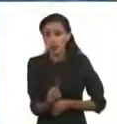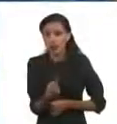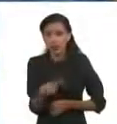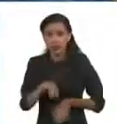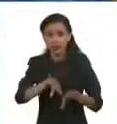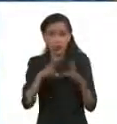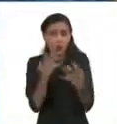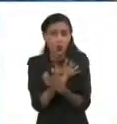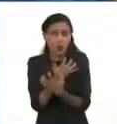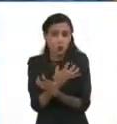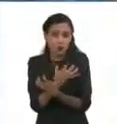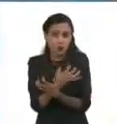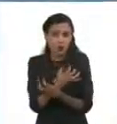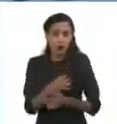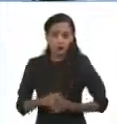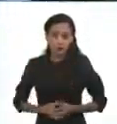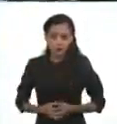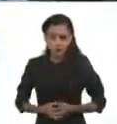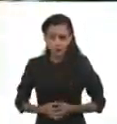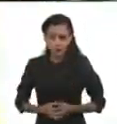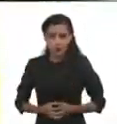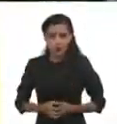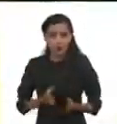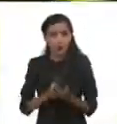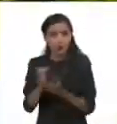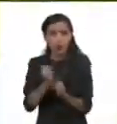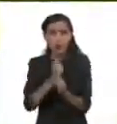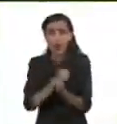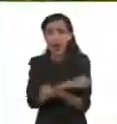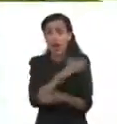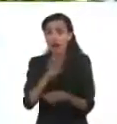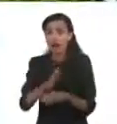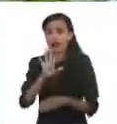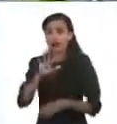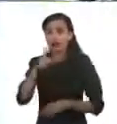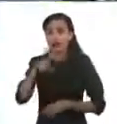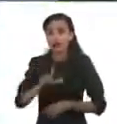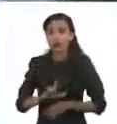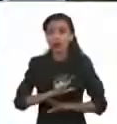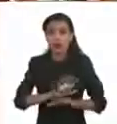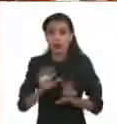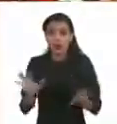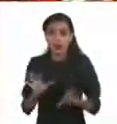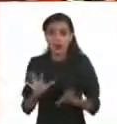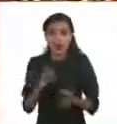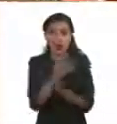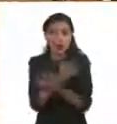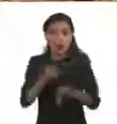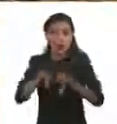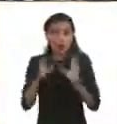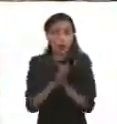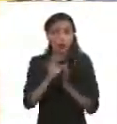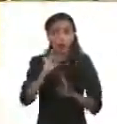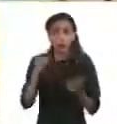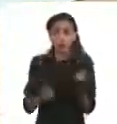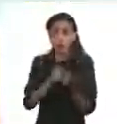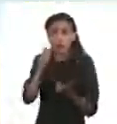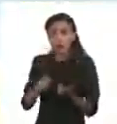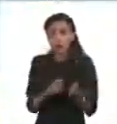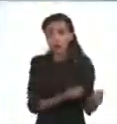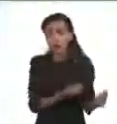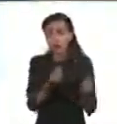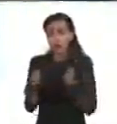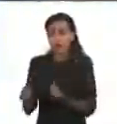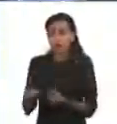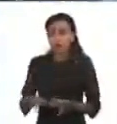guerrilleros. Una fosa que no abandonaron hasta que el 5 de julio los restos de los 7 combatientes fueron trasladados a la